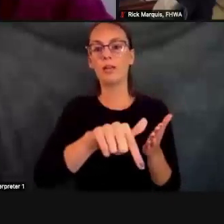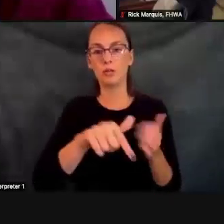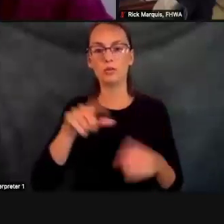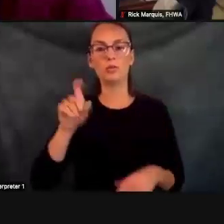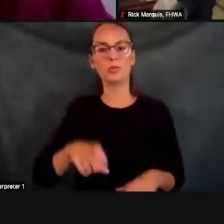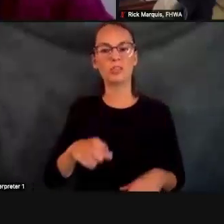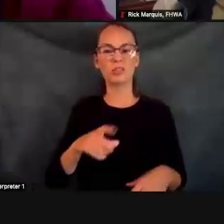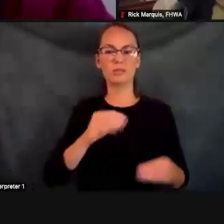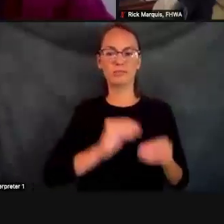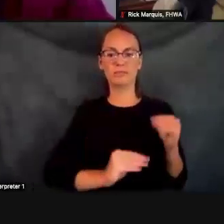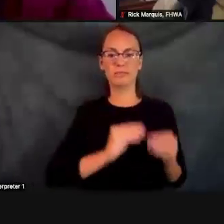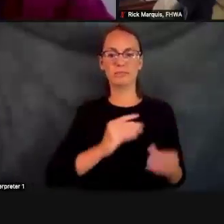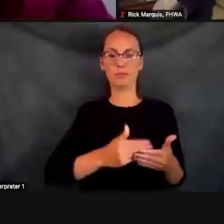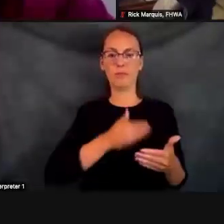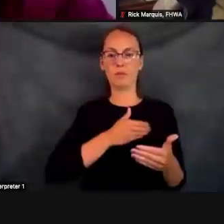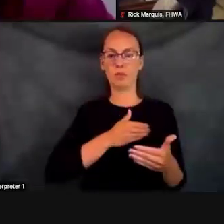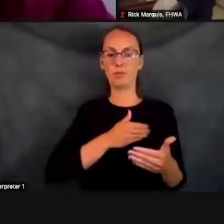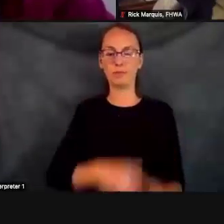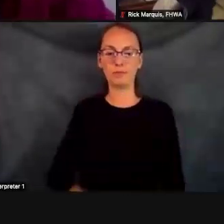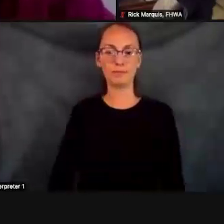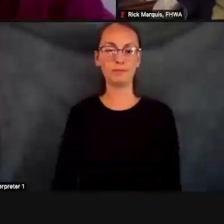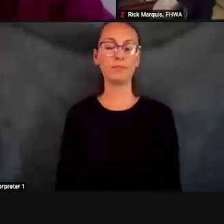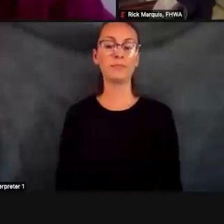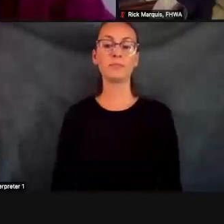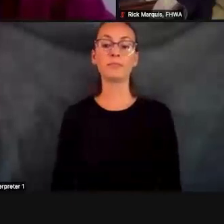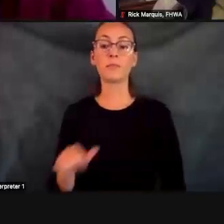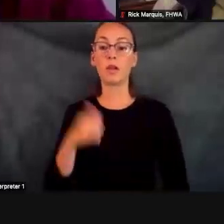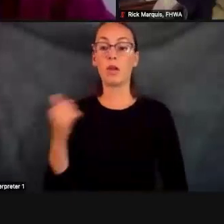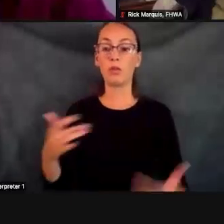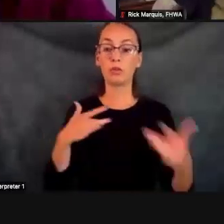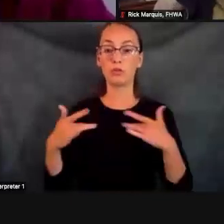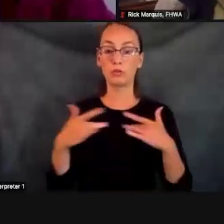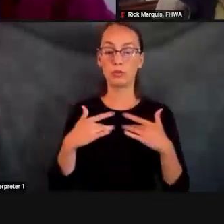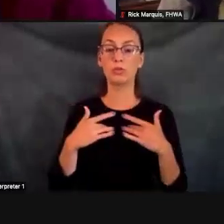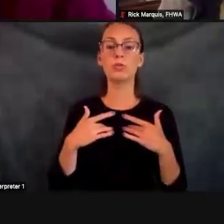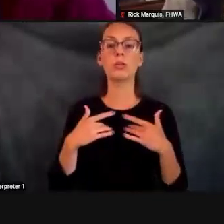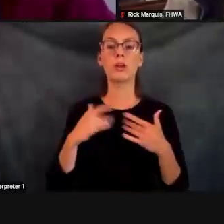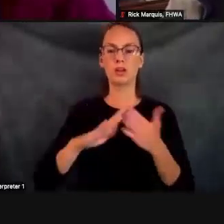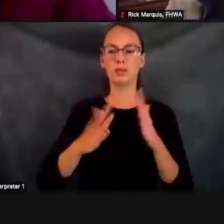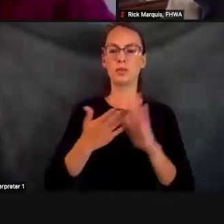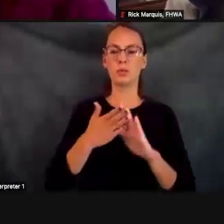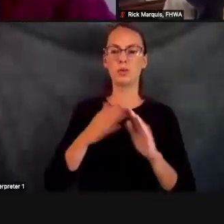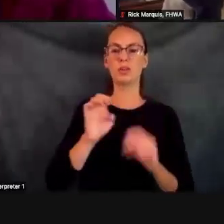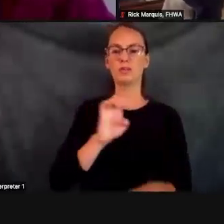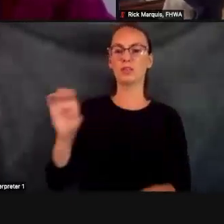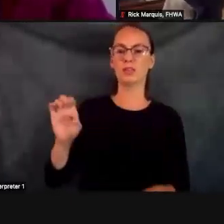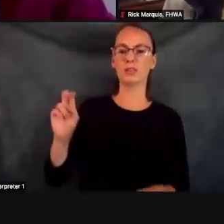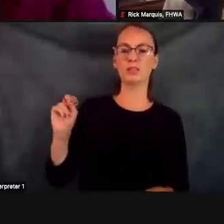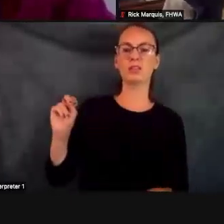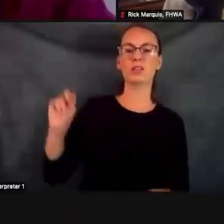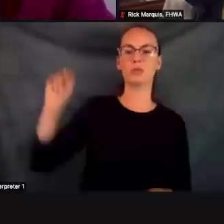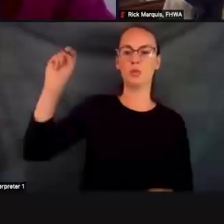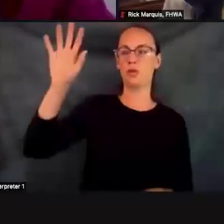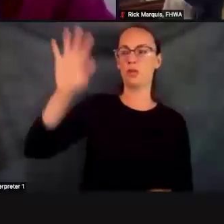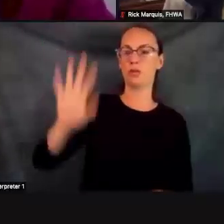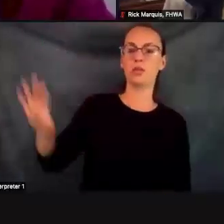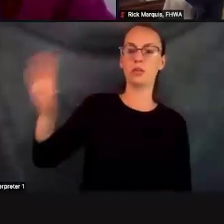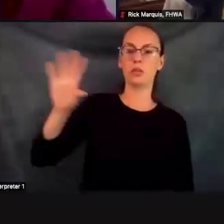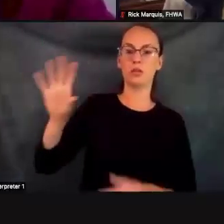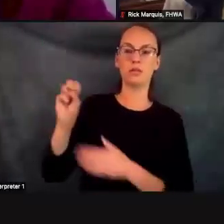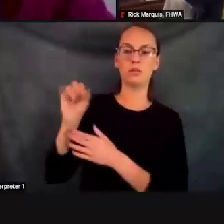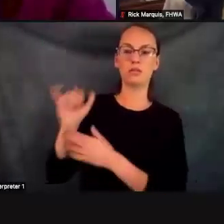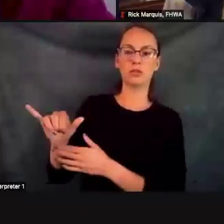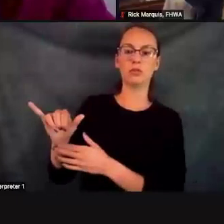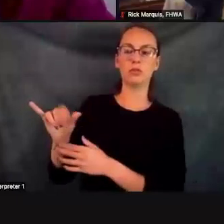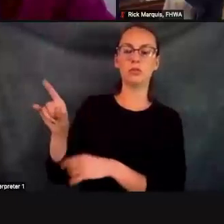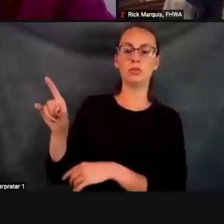la oportunidad para corregir esa medida. La otra preocupación es en cuanto a las comunidades del este y al norte